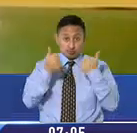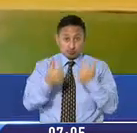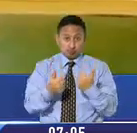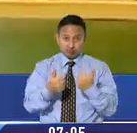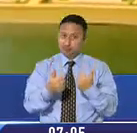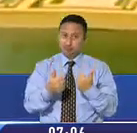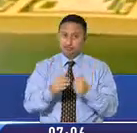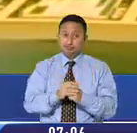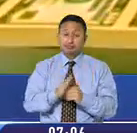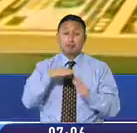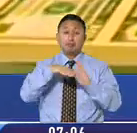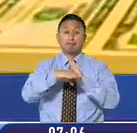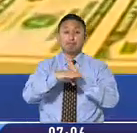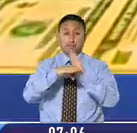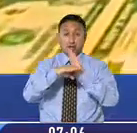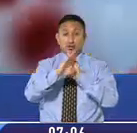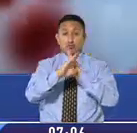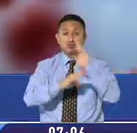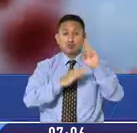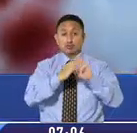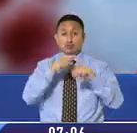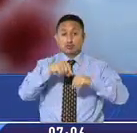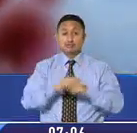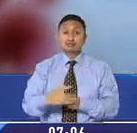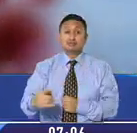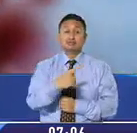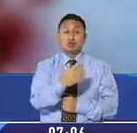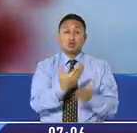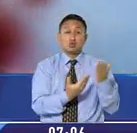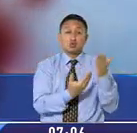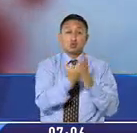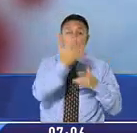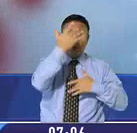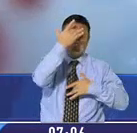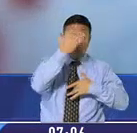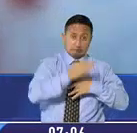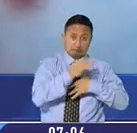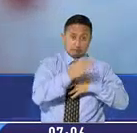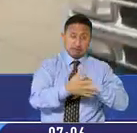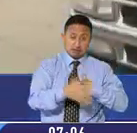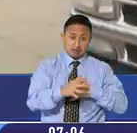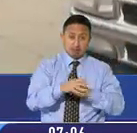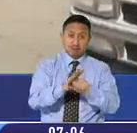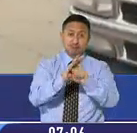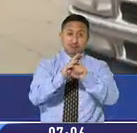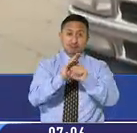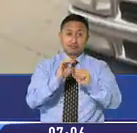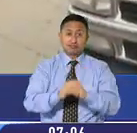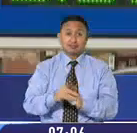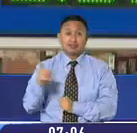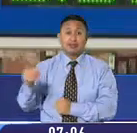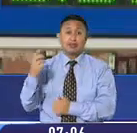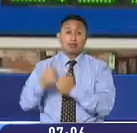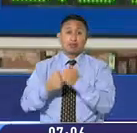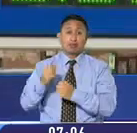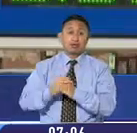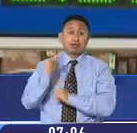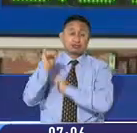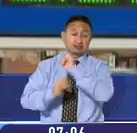El Banco Mundial indicó que debido al avance de las nuevas variantes del coronavirus y la crisis de los